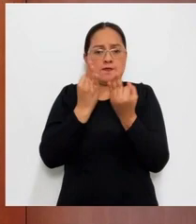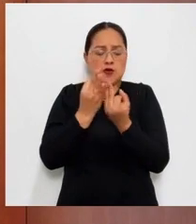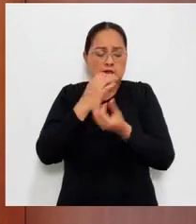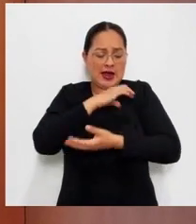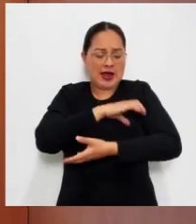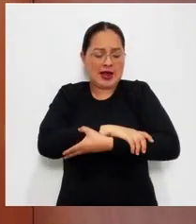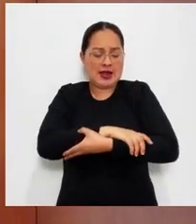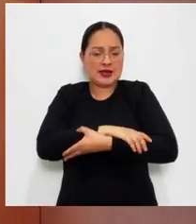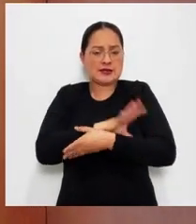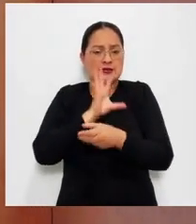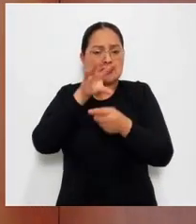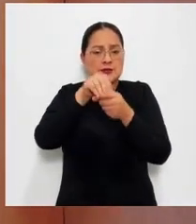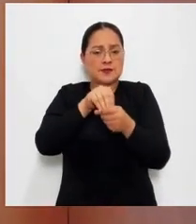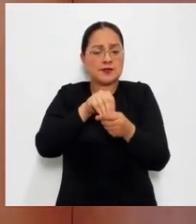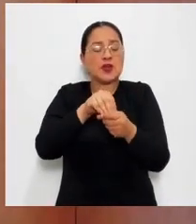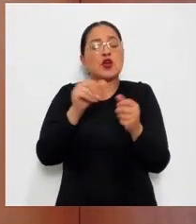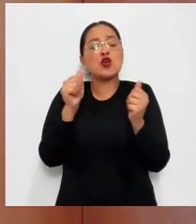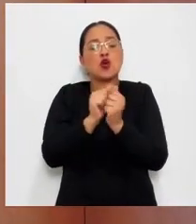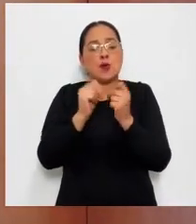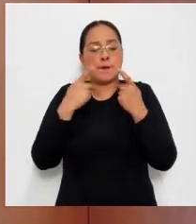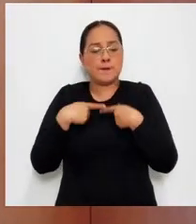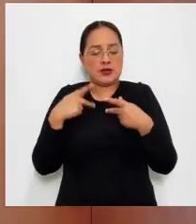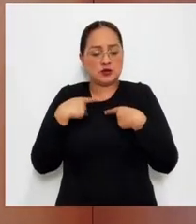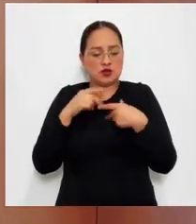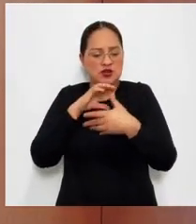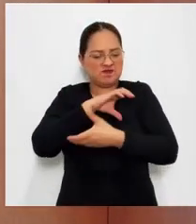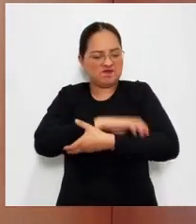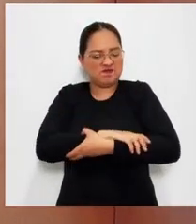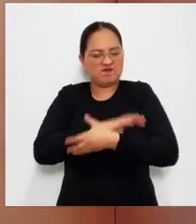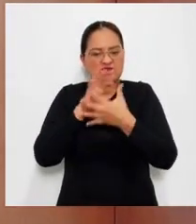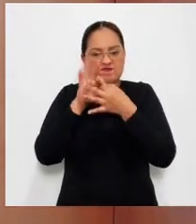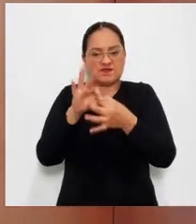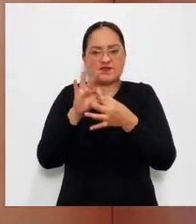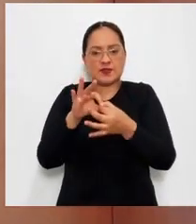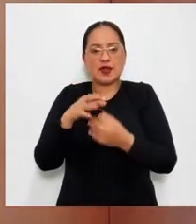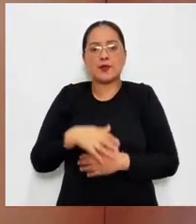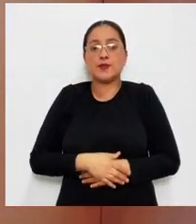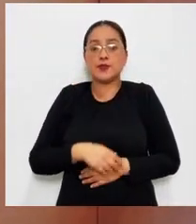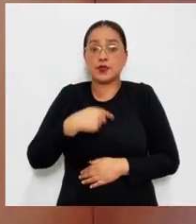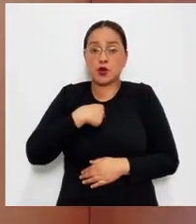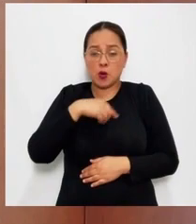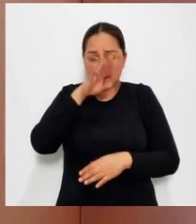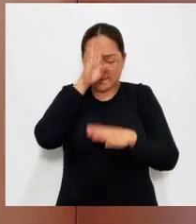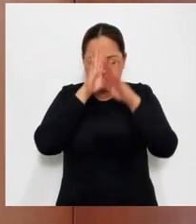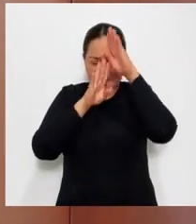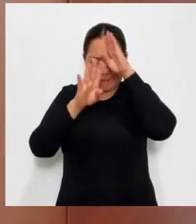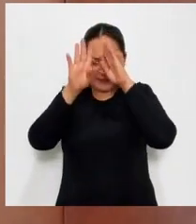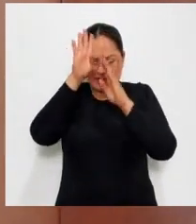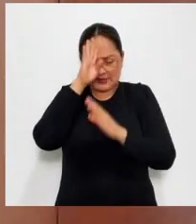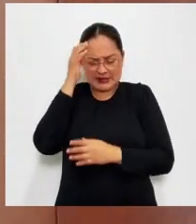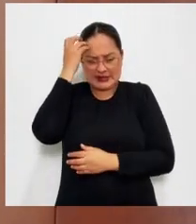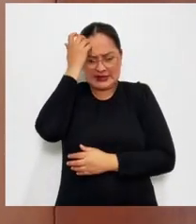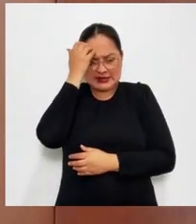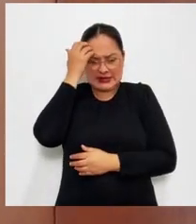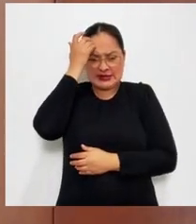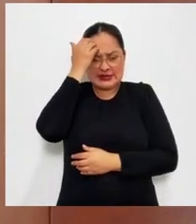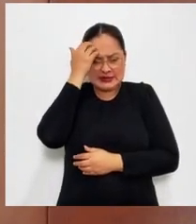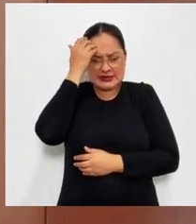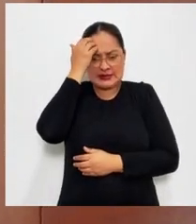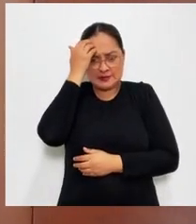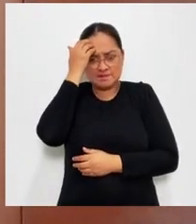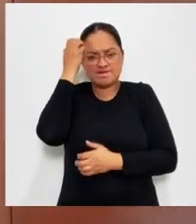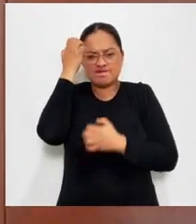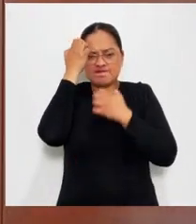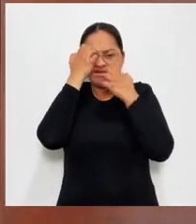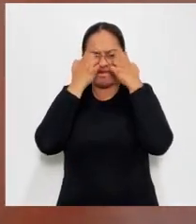alianza que lo puede permitir es la alianza con la ciudadanía. Yo he hecho algunas reflexiones y después de profundas